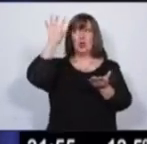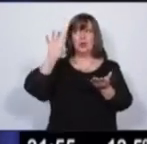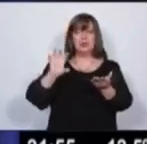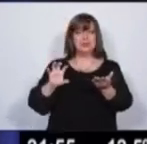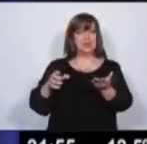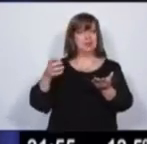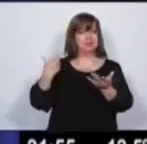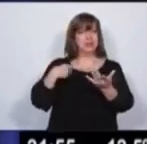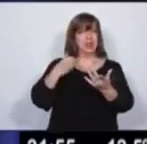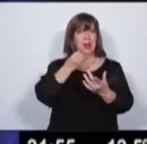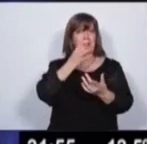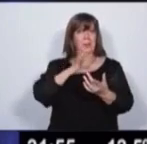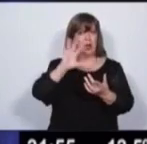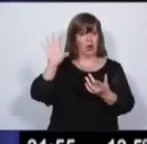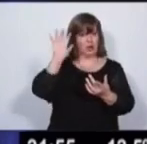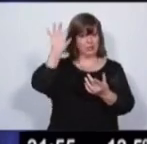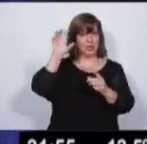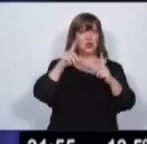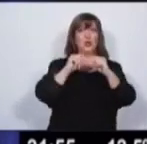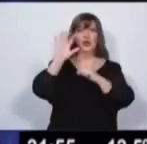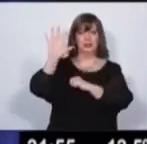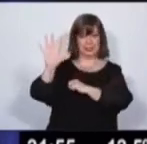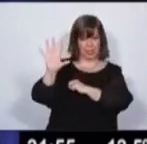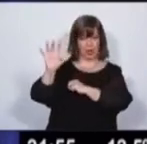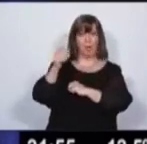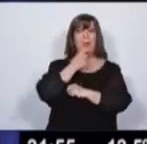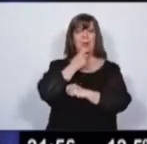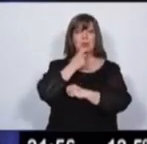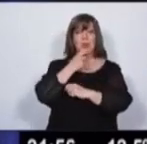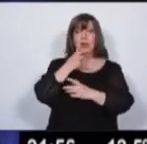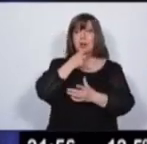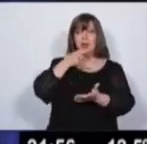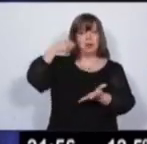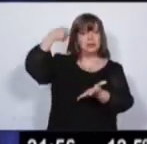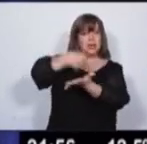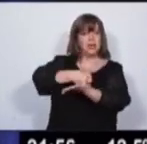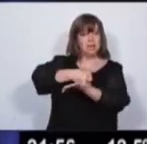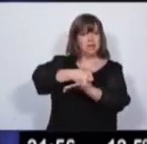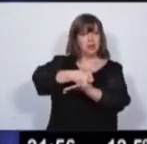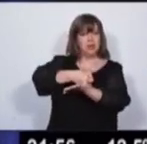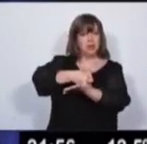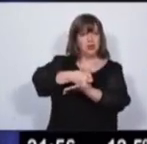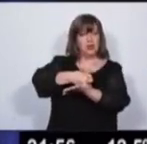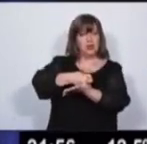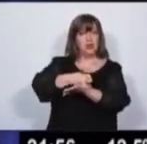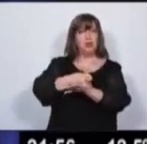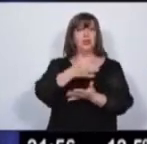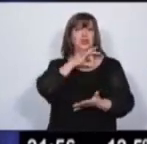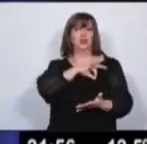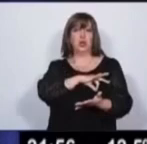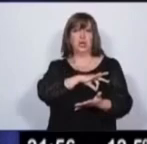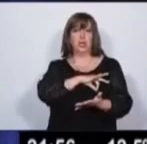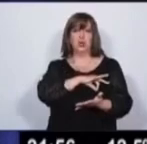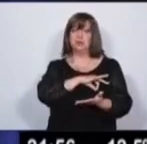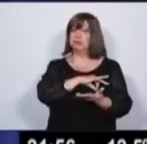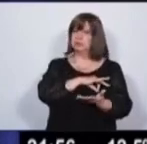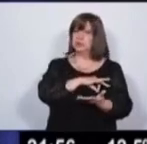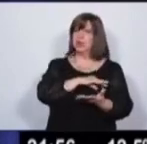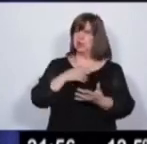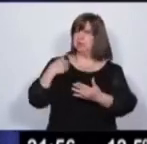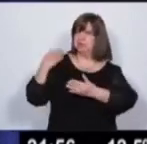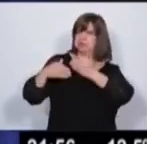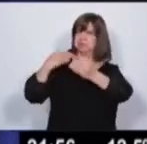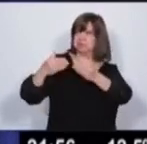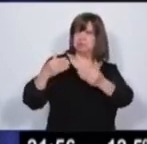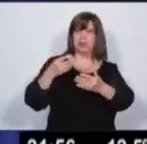producción de su producto bruto geográfico sin embargo estamos en el fondo de la tabla cuando se habla de los salarios tanto del sector público